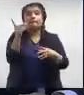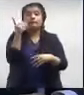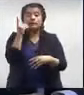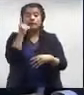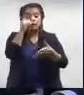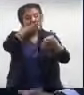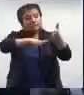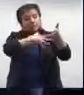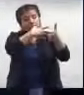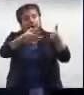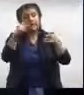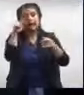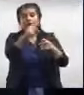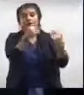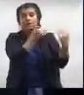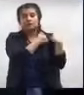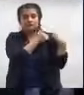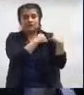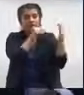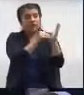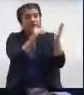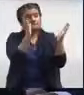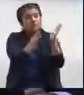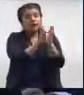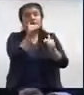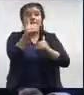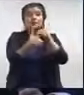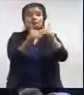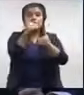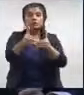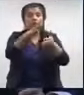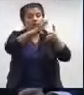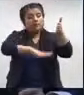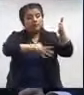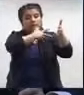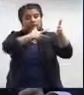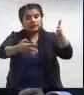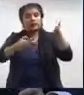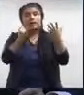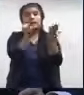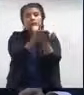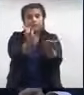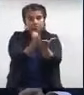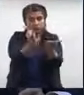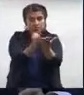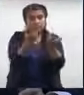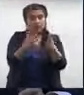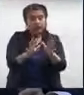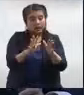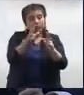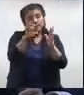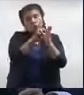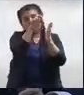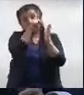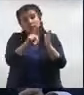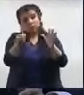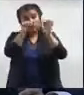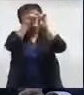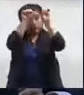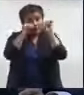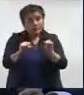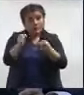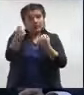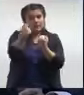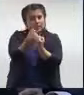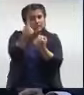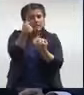Planificación es la encargada de implementar procesos de planificación institucional, planes, programas y sistemas de gestión